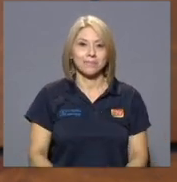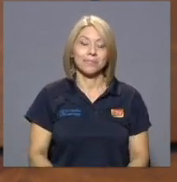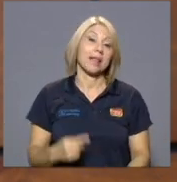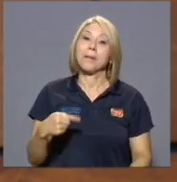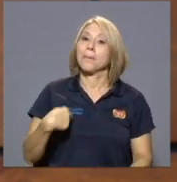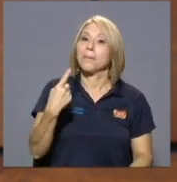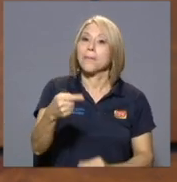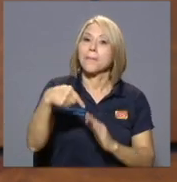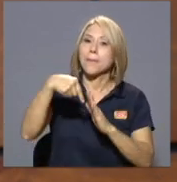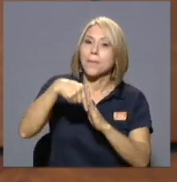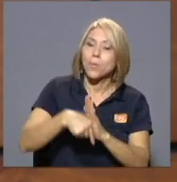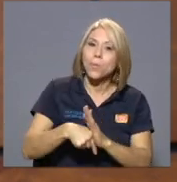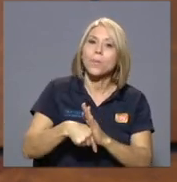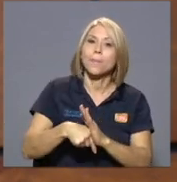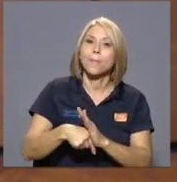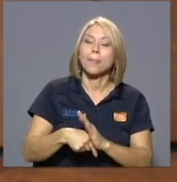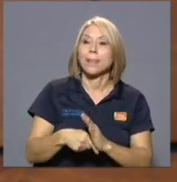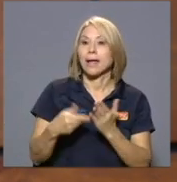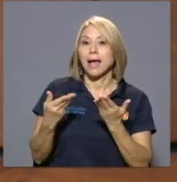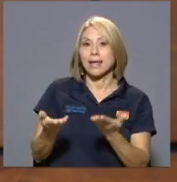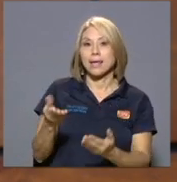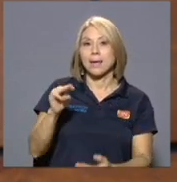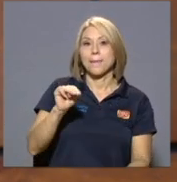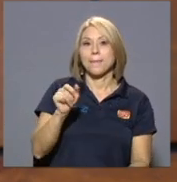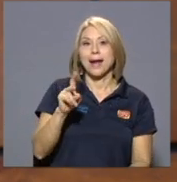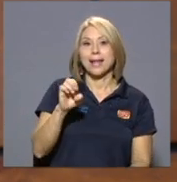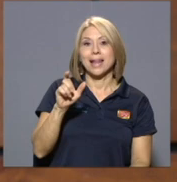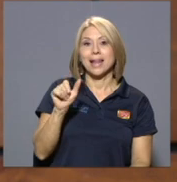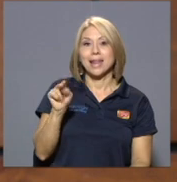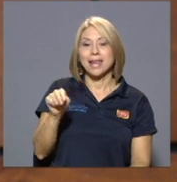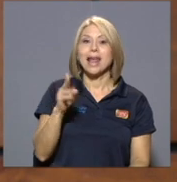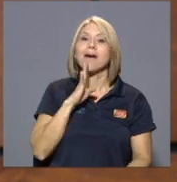Hemos tenido a Marilyn hablando sobre la producción